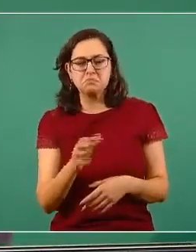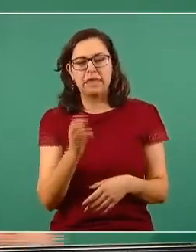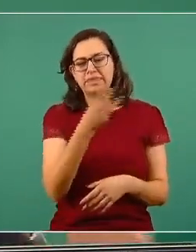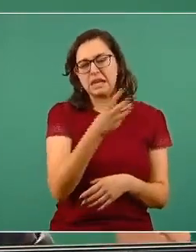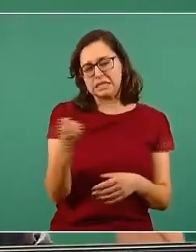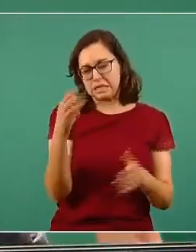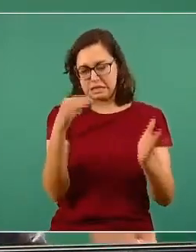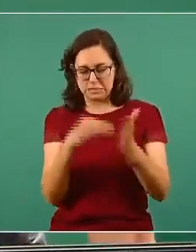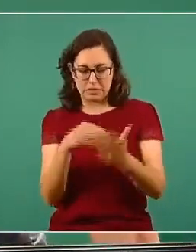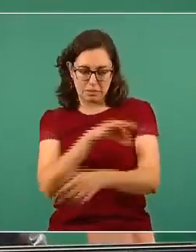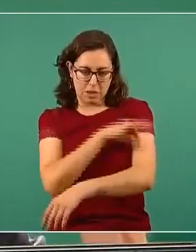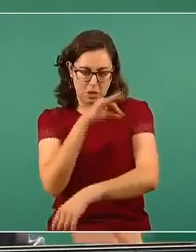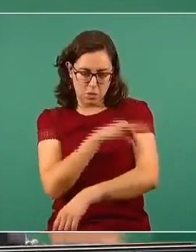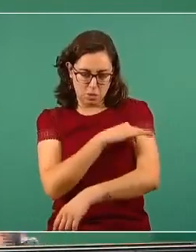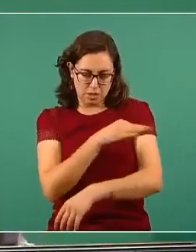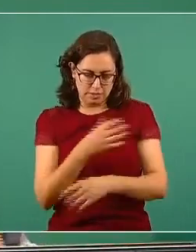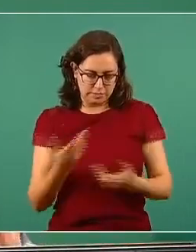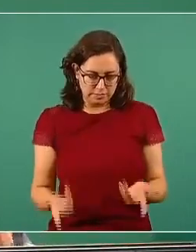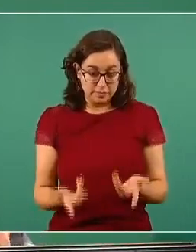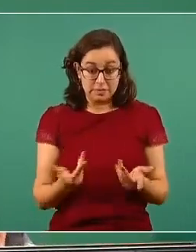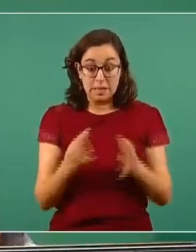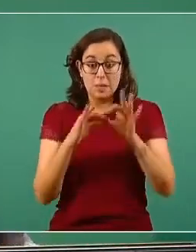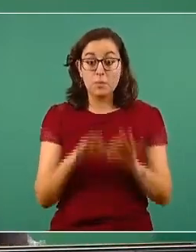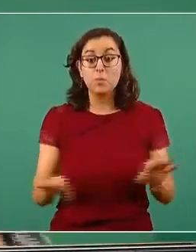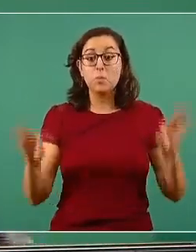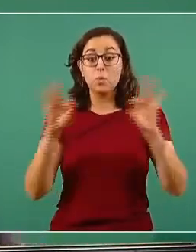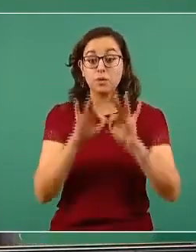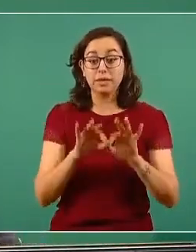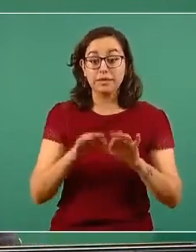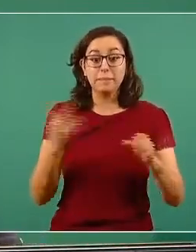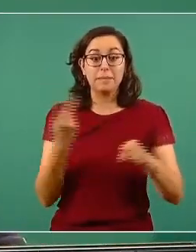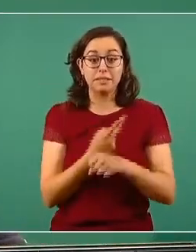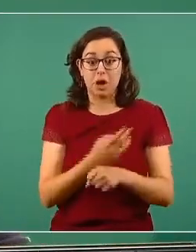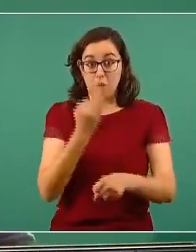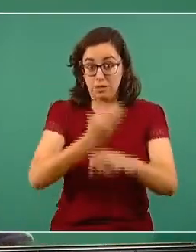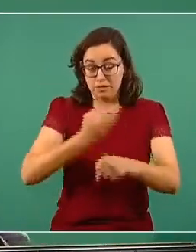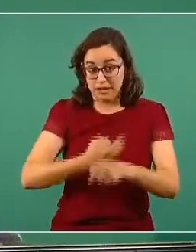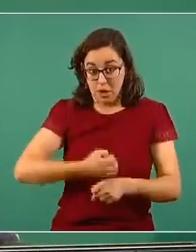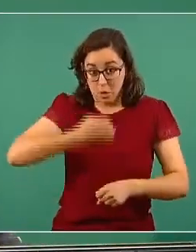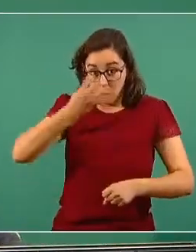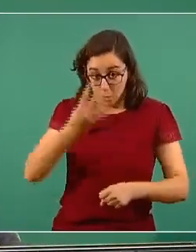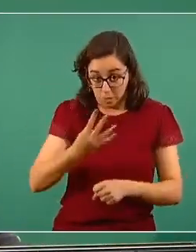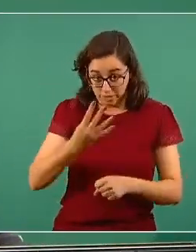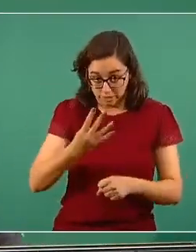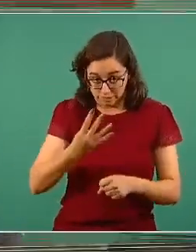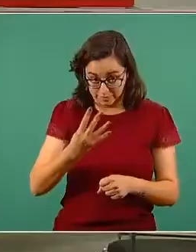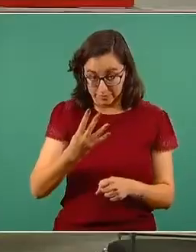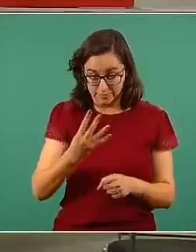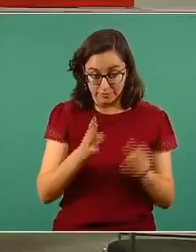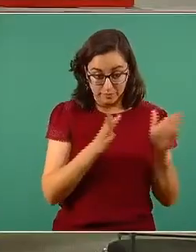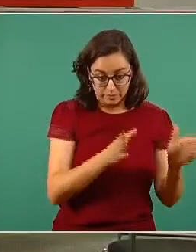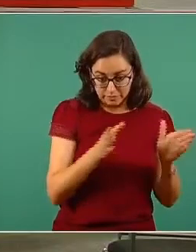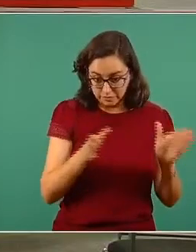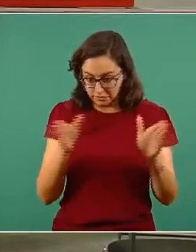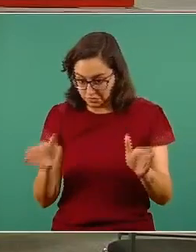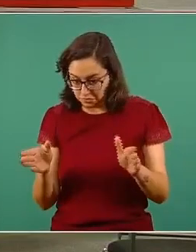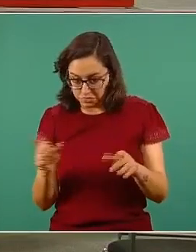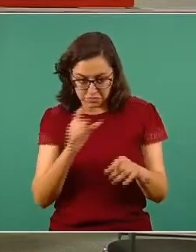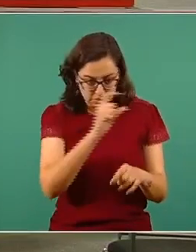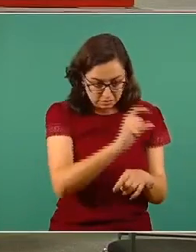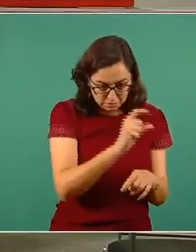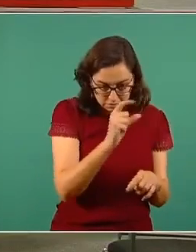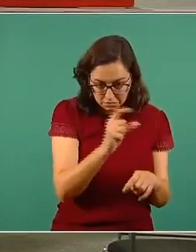dosis, y lo que interesa es que, como son los primeros 4, se demuestre que esos 4 tienen la